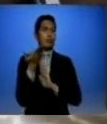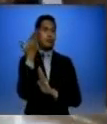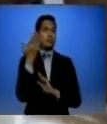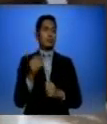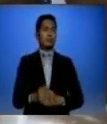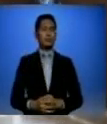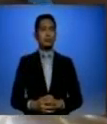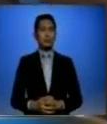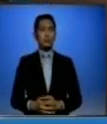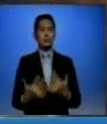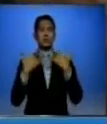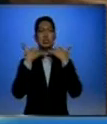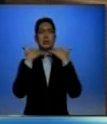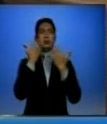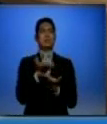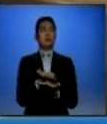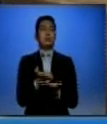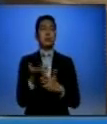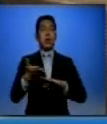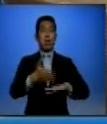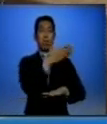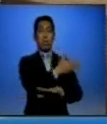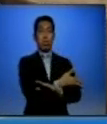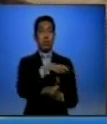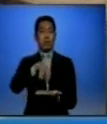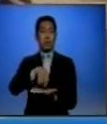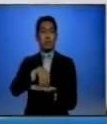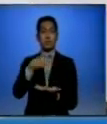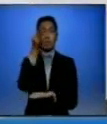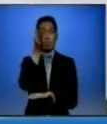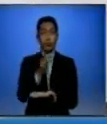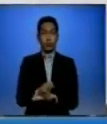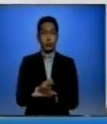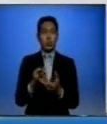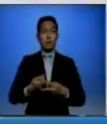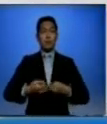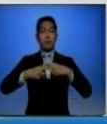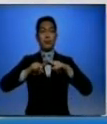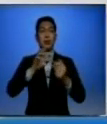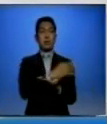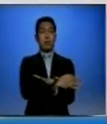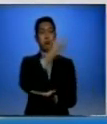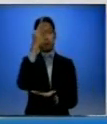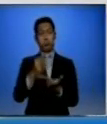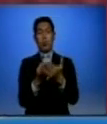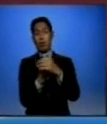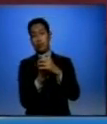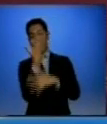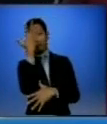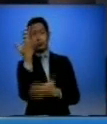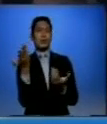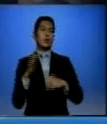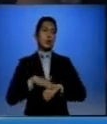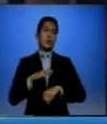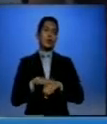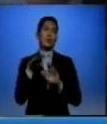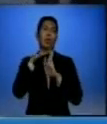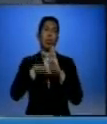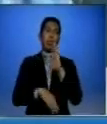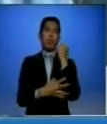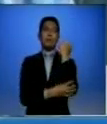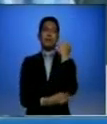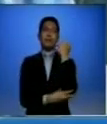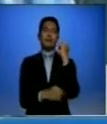La crisis económica en la que se vio inmersa la provincia de Cotopaxi con el inicio del proceso eruptivo del volcán, de a poco se va